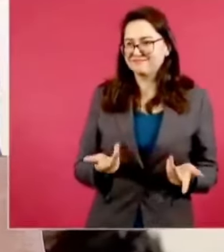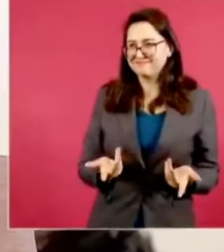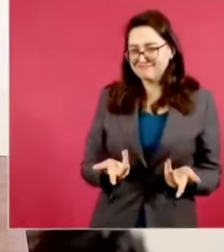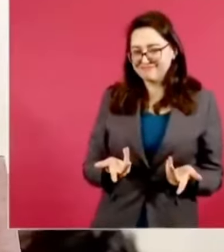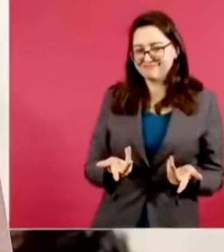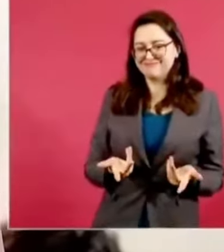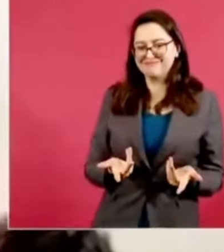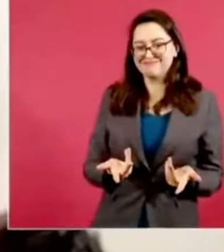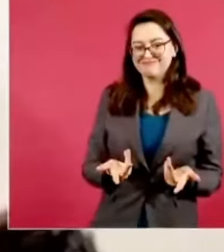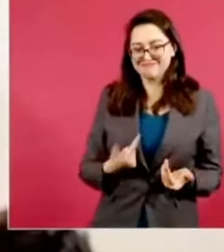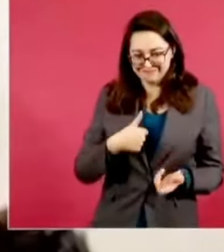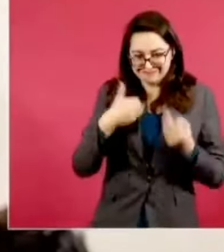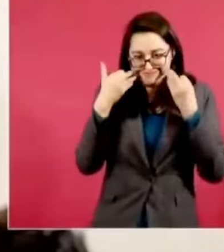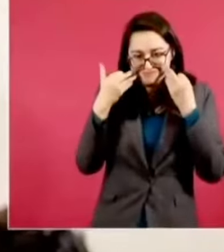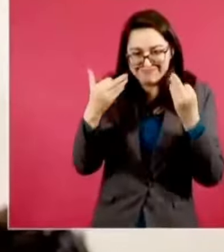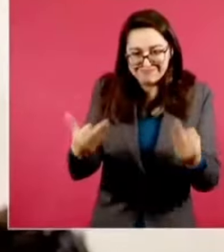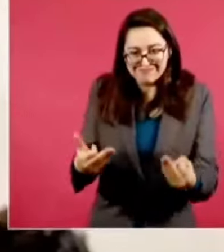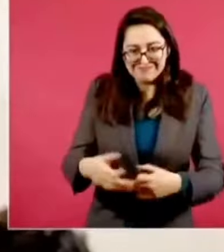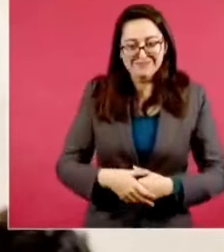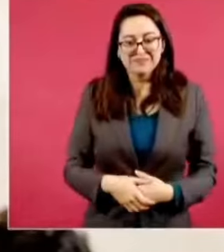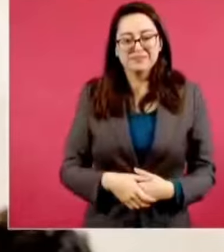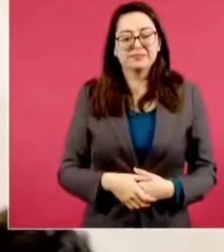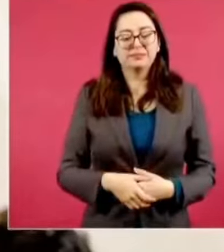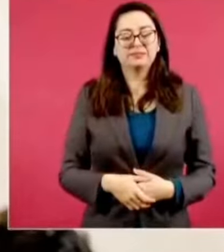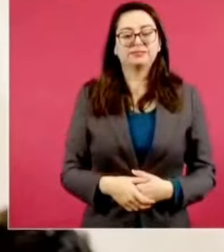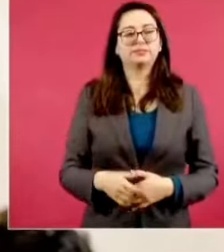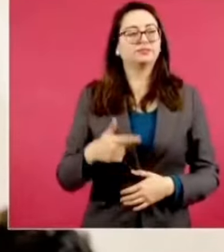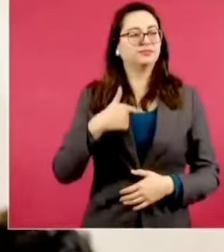testigo, era yo jefe de gobierno